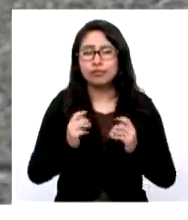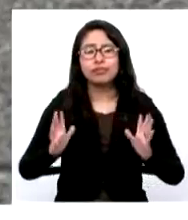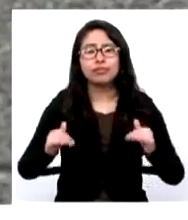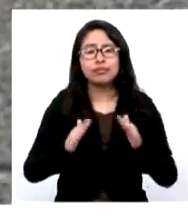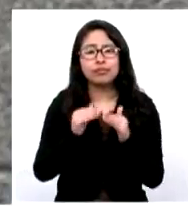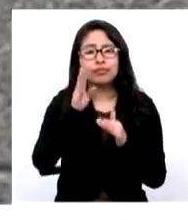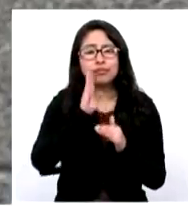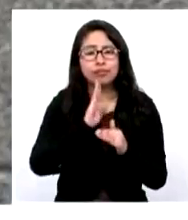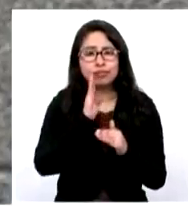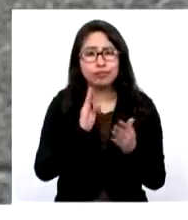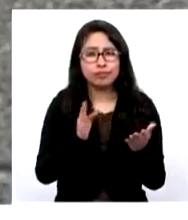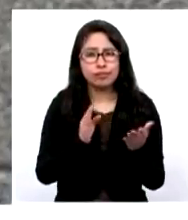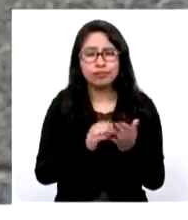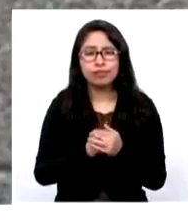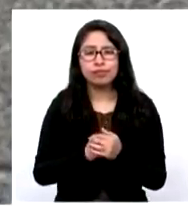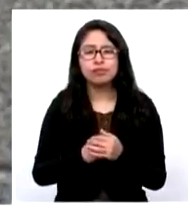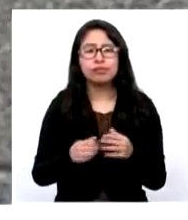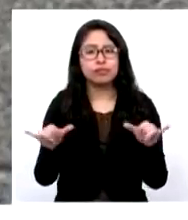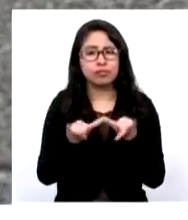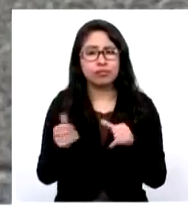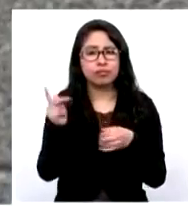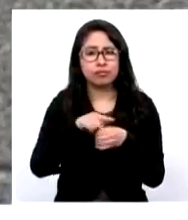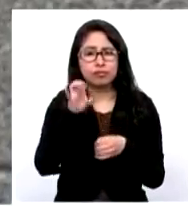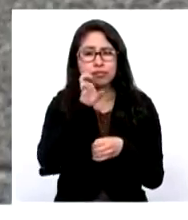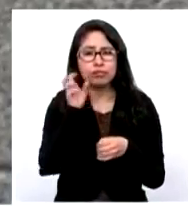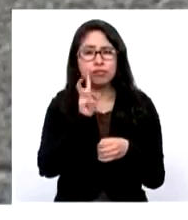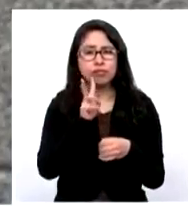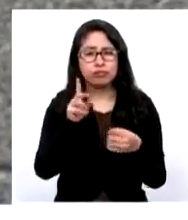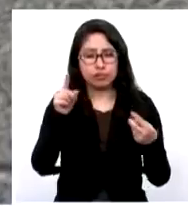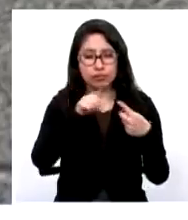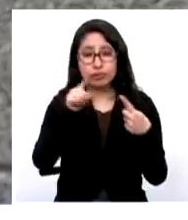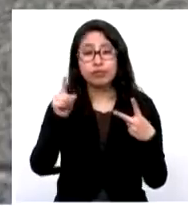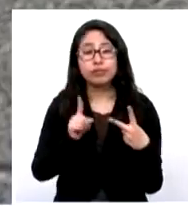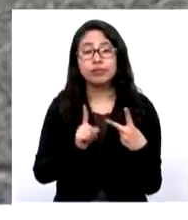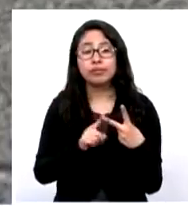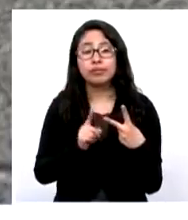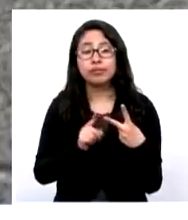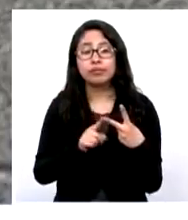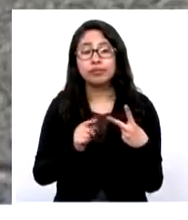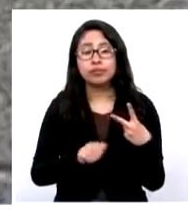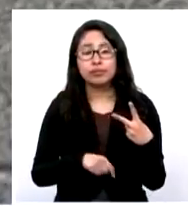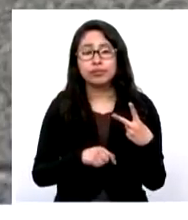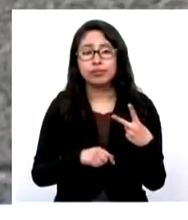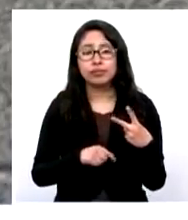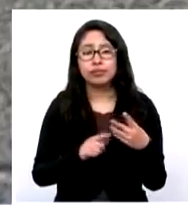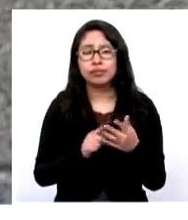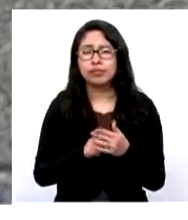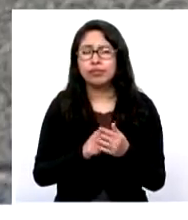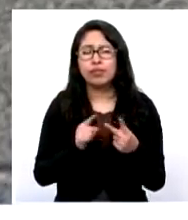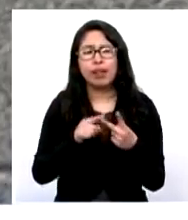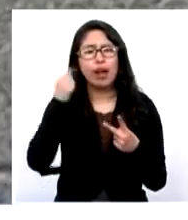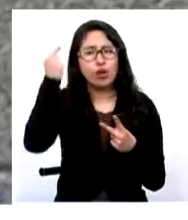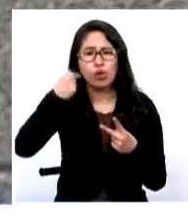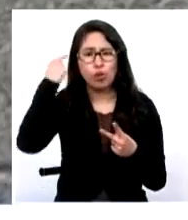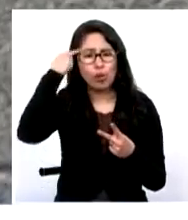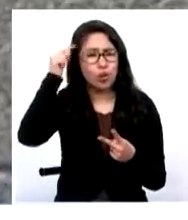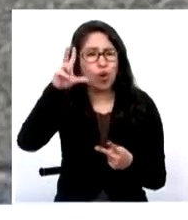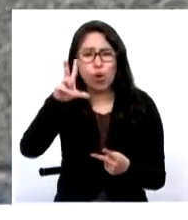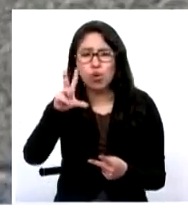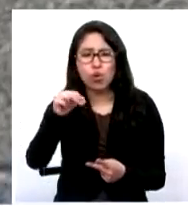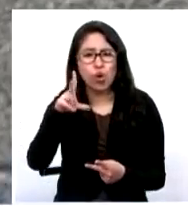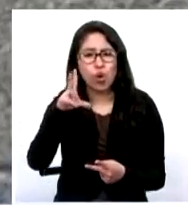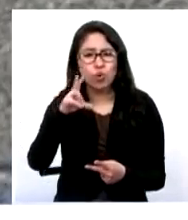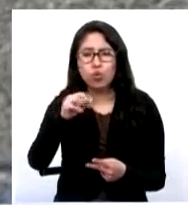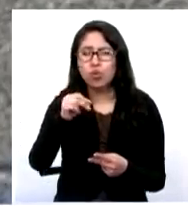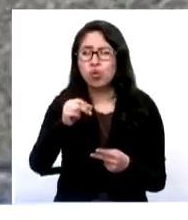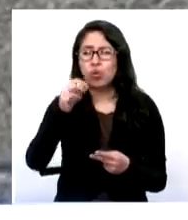departamento. Segundo, ministro, ¿por qué el gobierno no se pronunció sobre el fallo de una corte de Estados Unidos en contra del